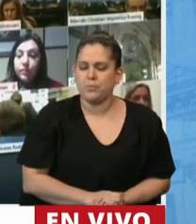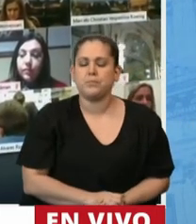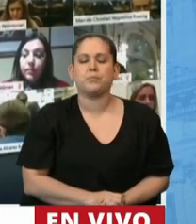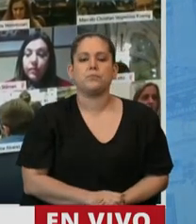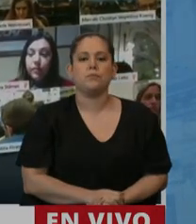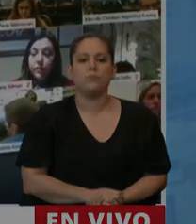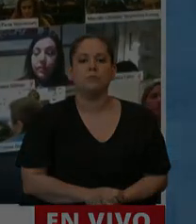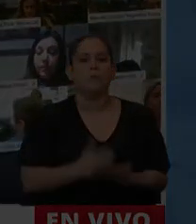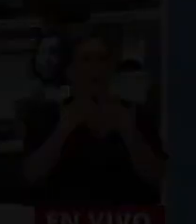Gracias, diputada.